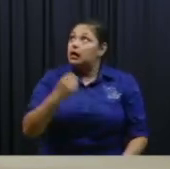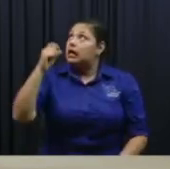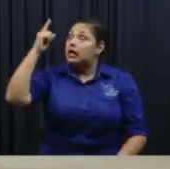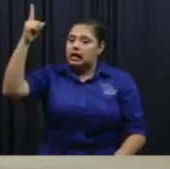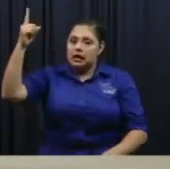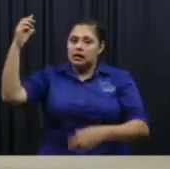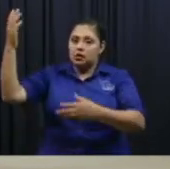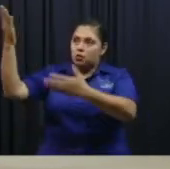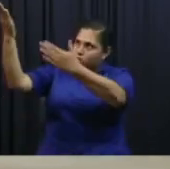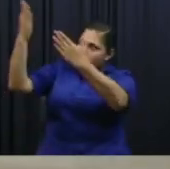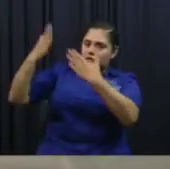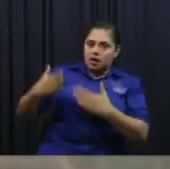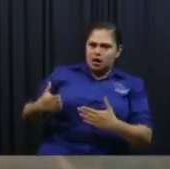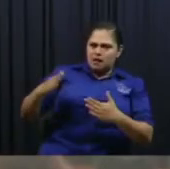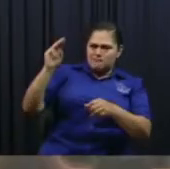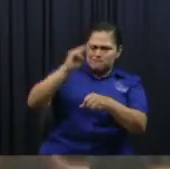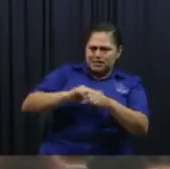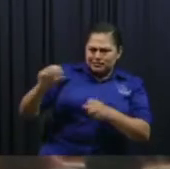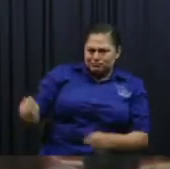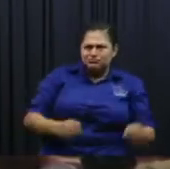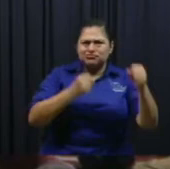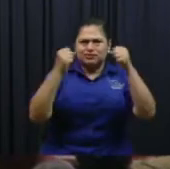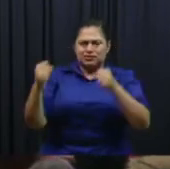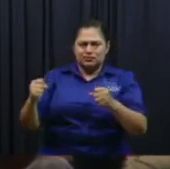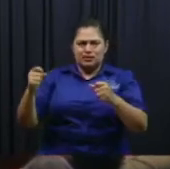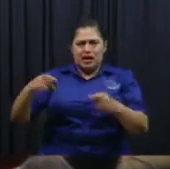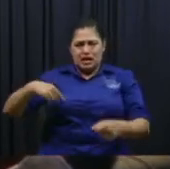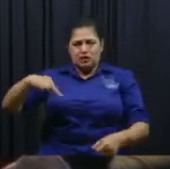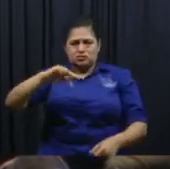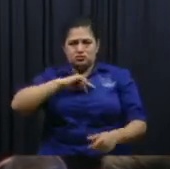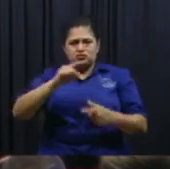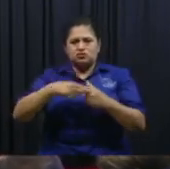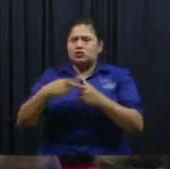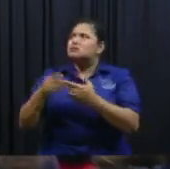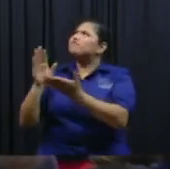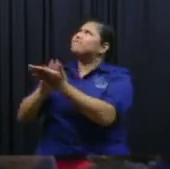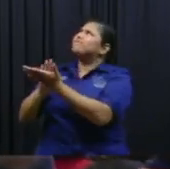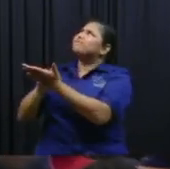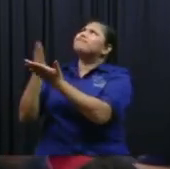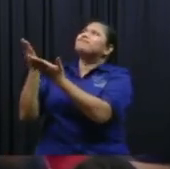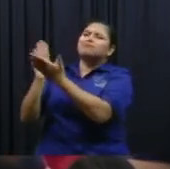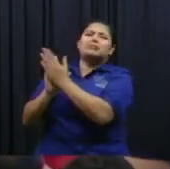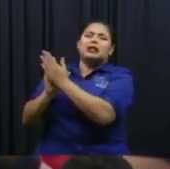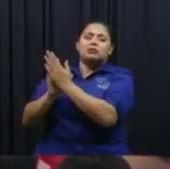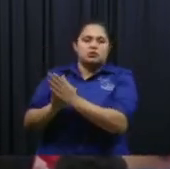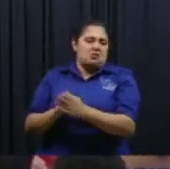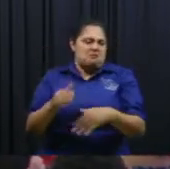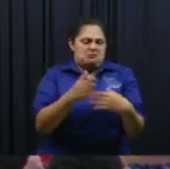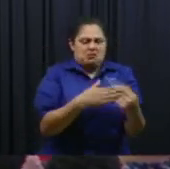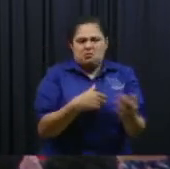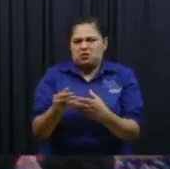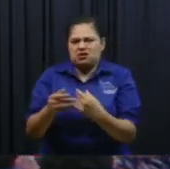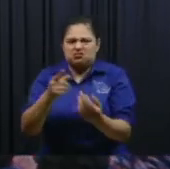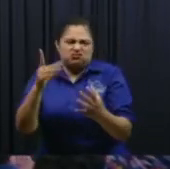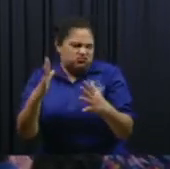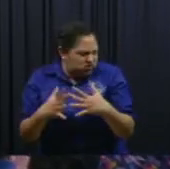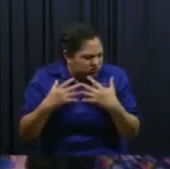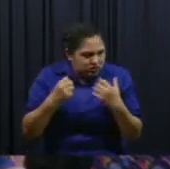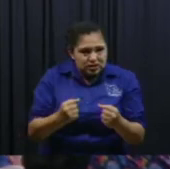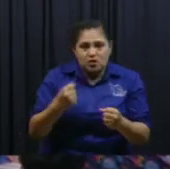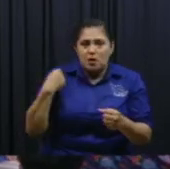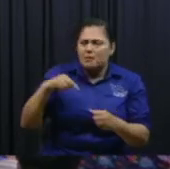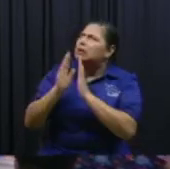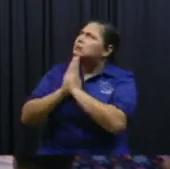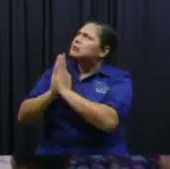más poderoso que nosotros para pedir O sea no importa cuánto tú te esfuerces para poder pedir